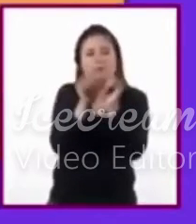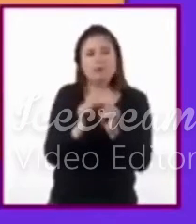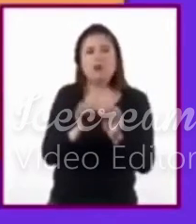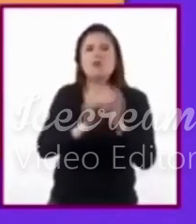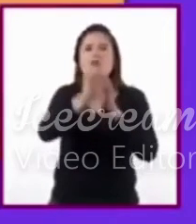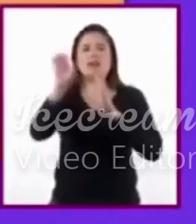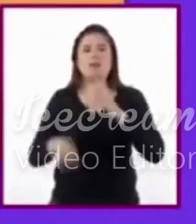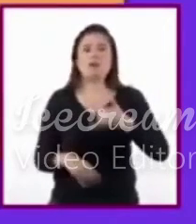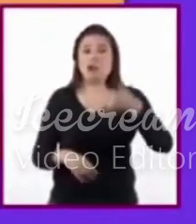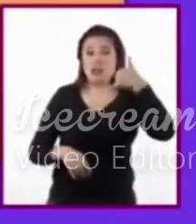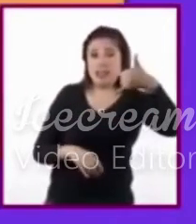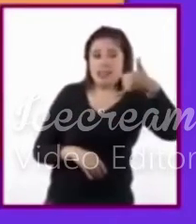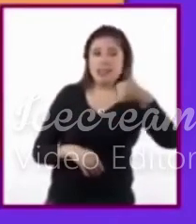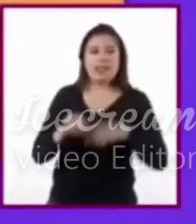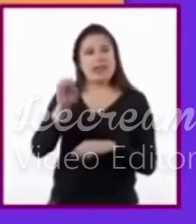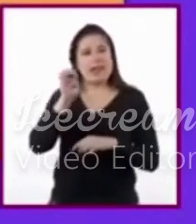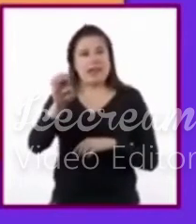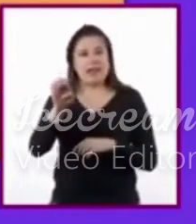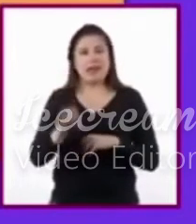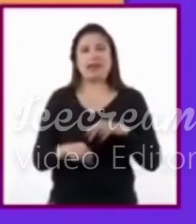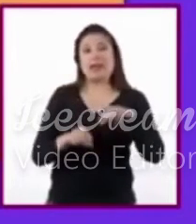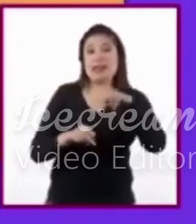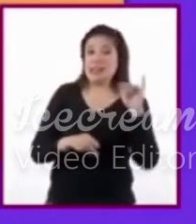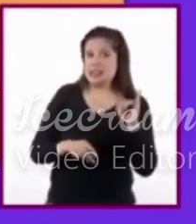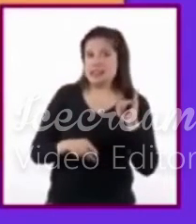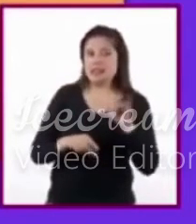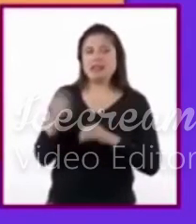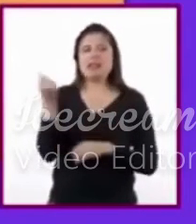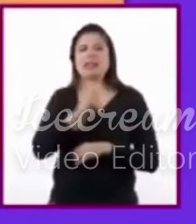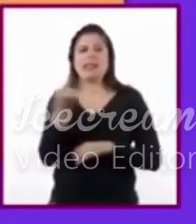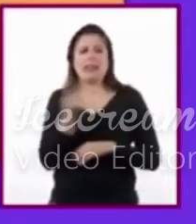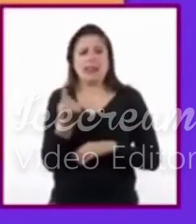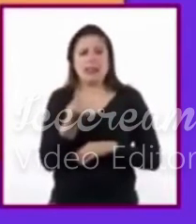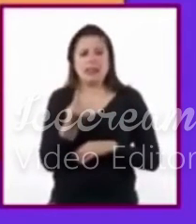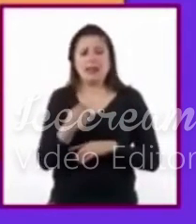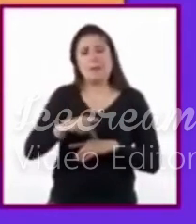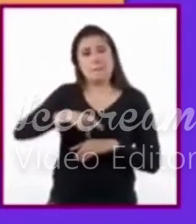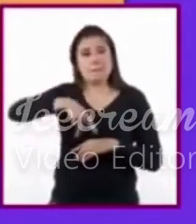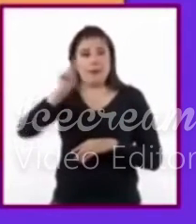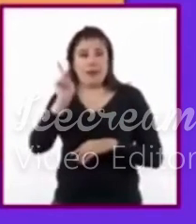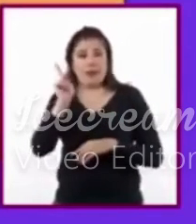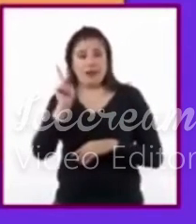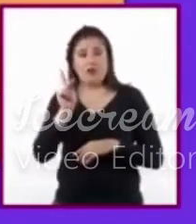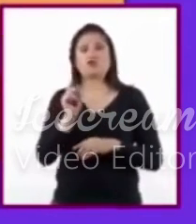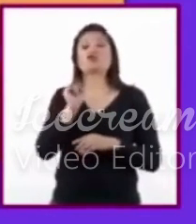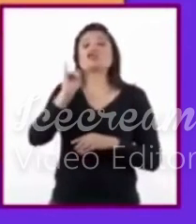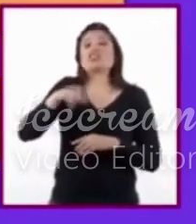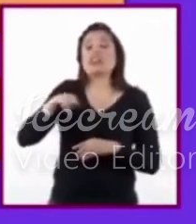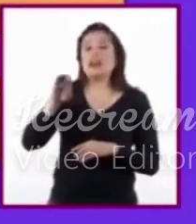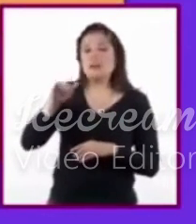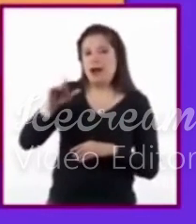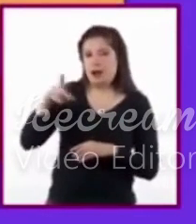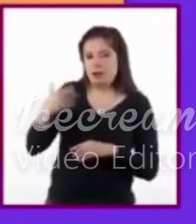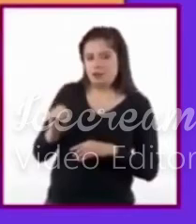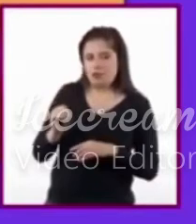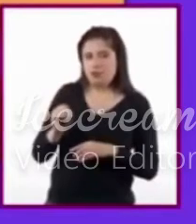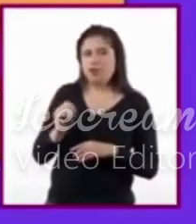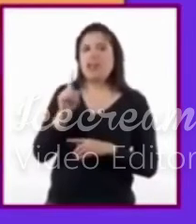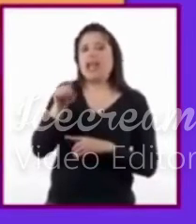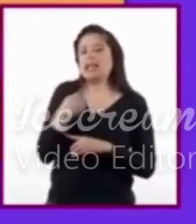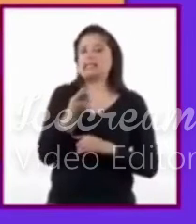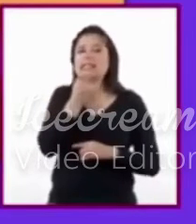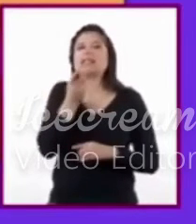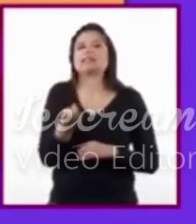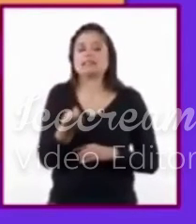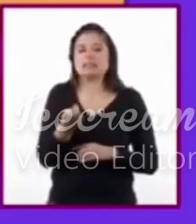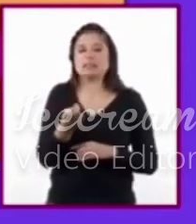ejemplo, y, ni, que, pero, sin embargo, y es decir,